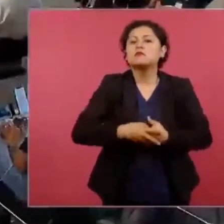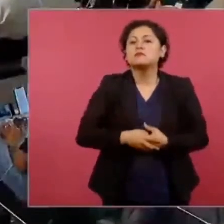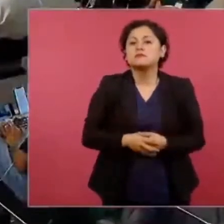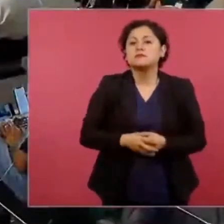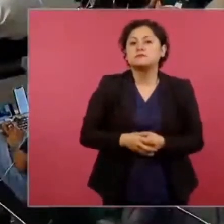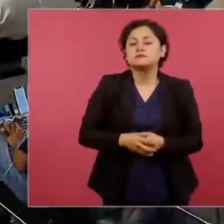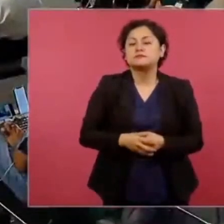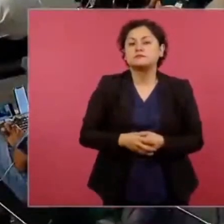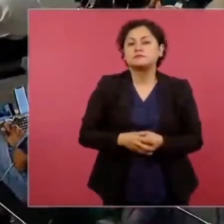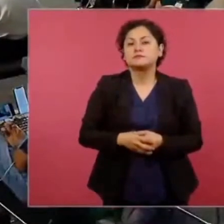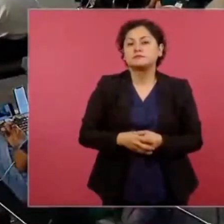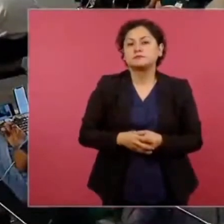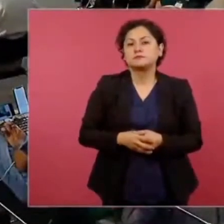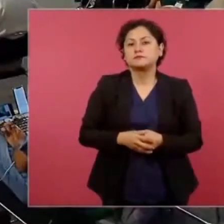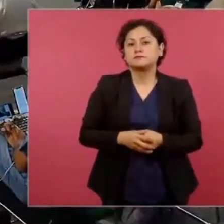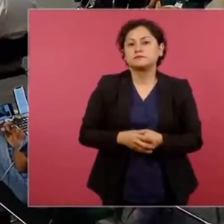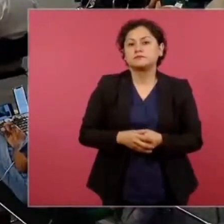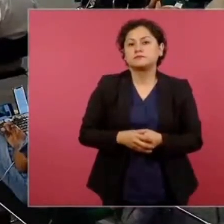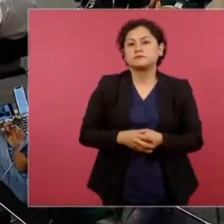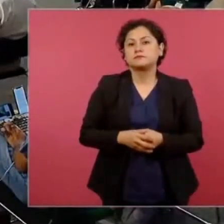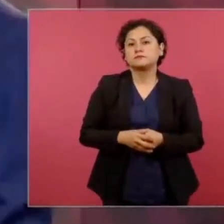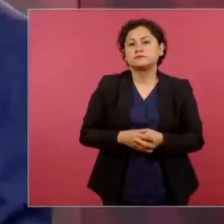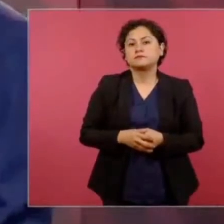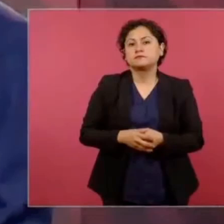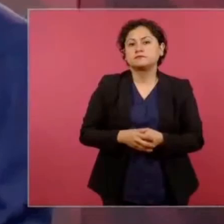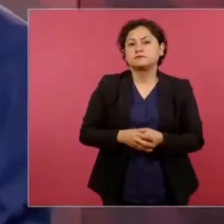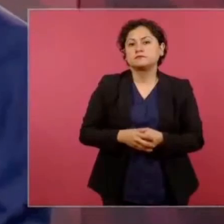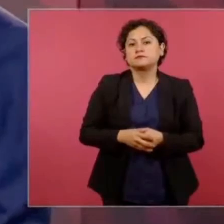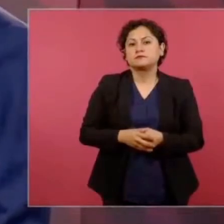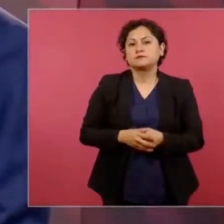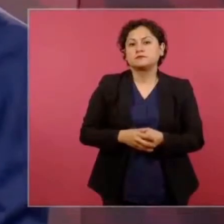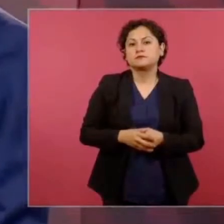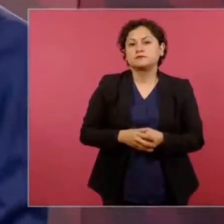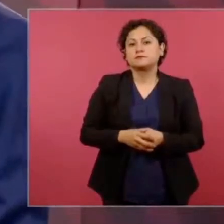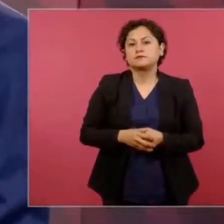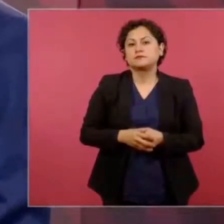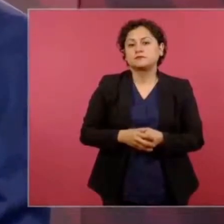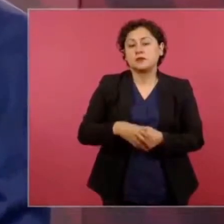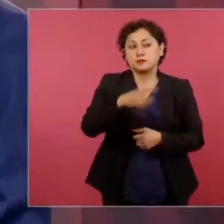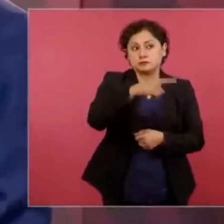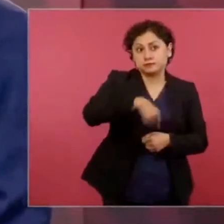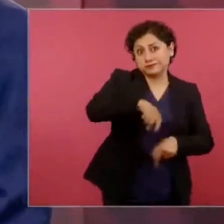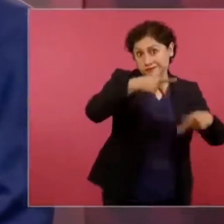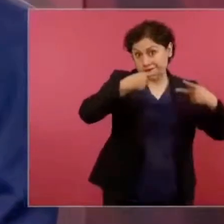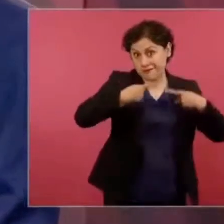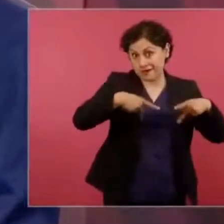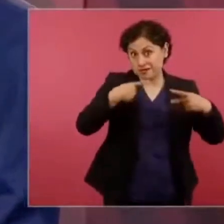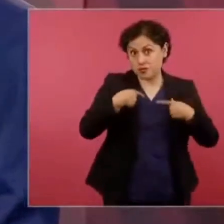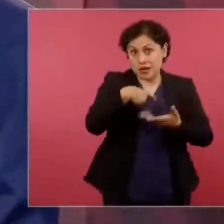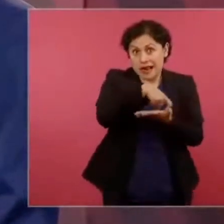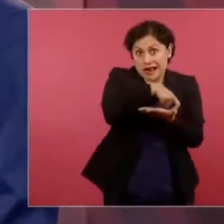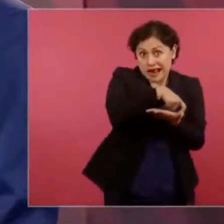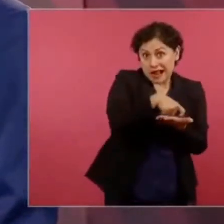es la pandemia de consumo de fentanilo.